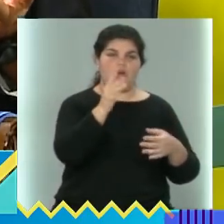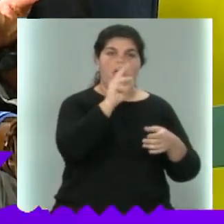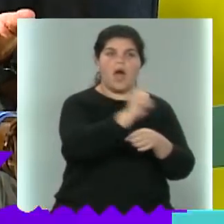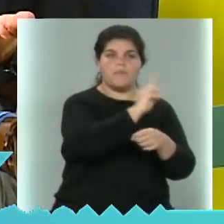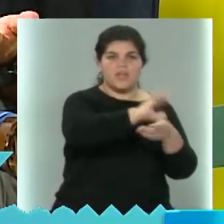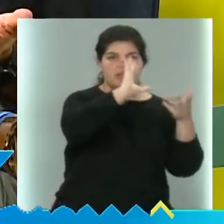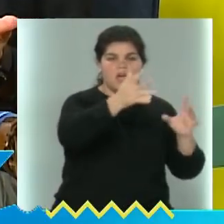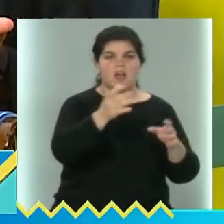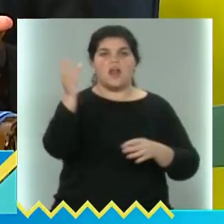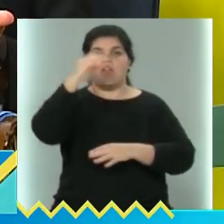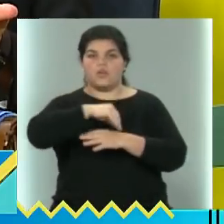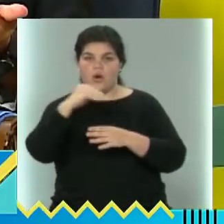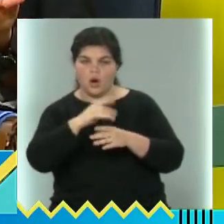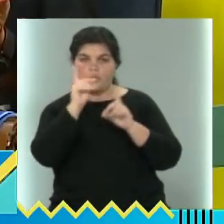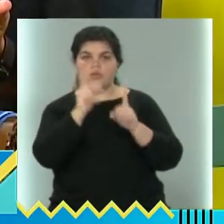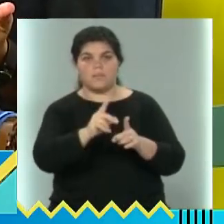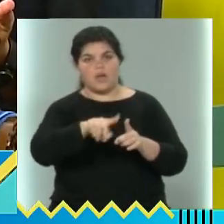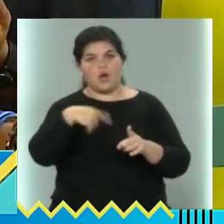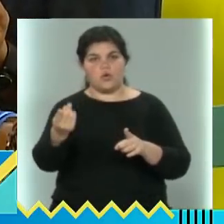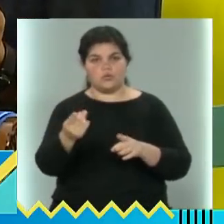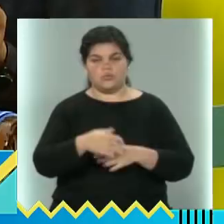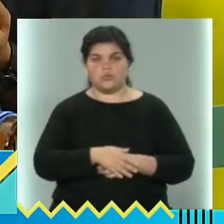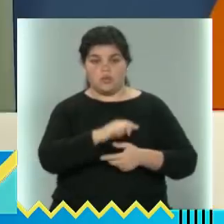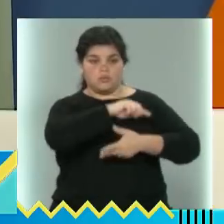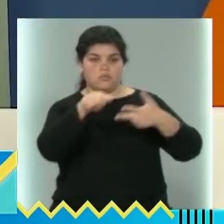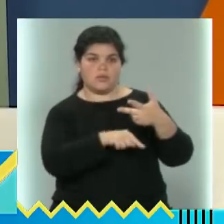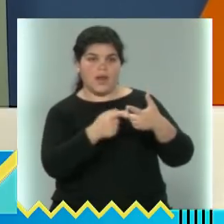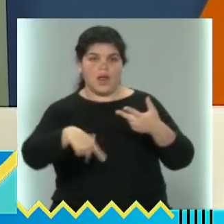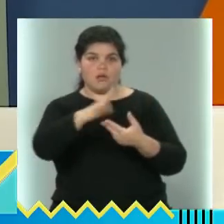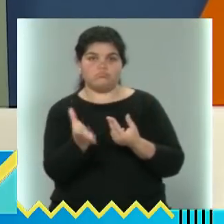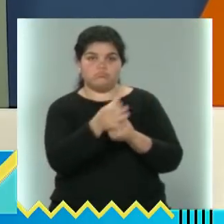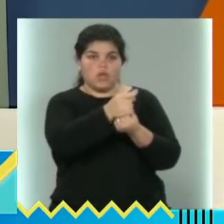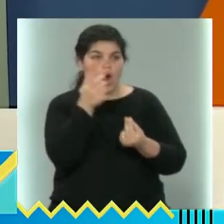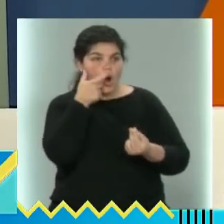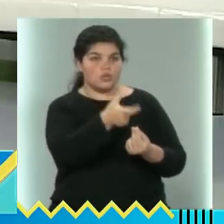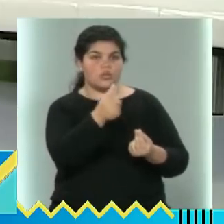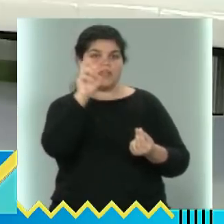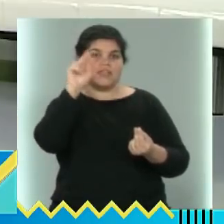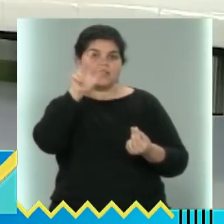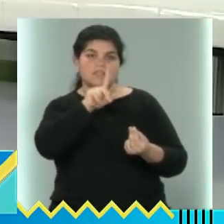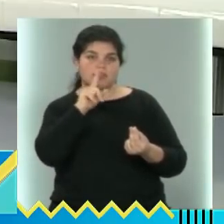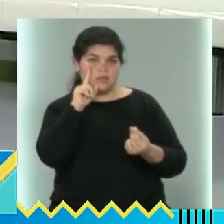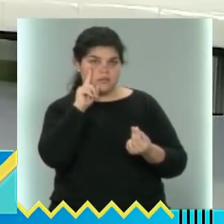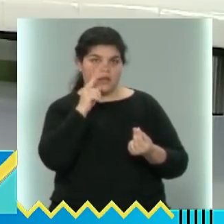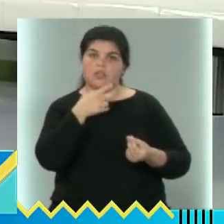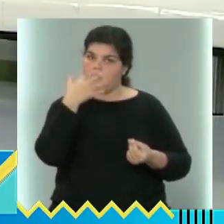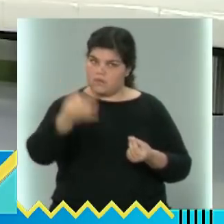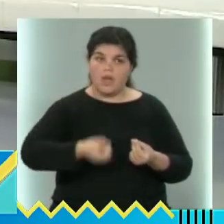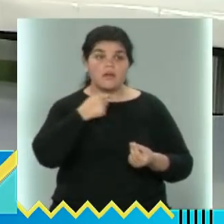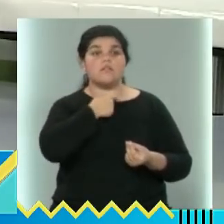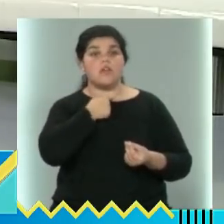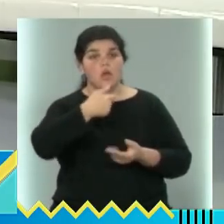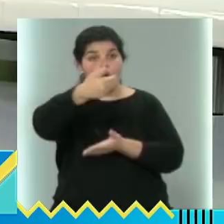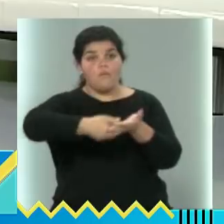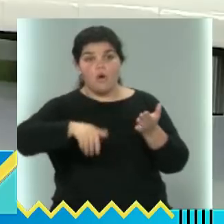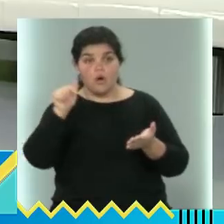el Departamento General de Irrigación, y todo eso fue supervisado por el CRISIT. Pero te digo, todos los informes que yo tengo, la verdad me gustaría después mirar con detalle eso,